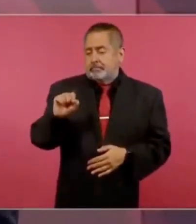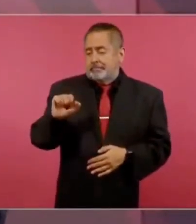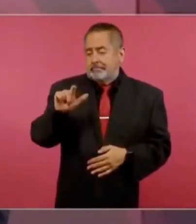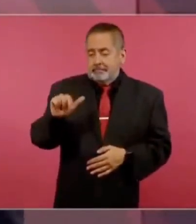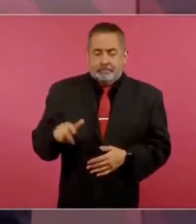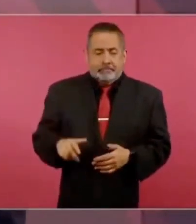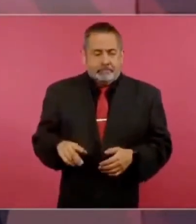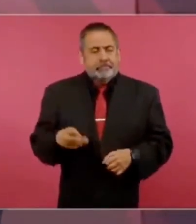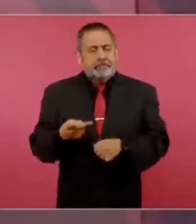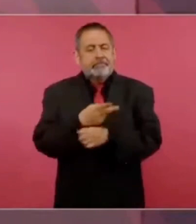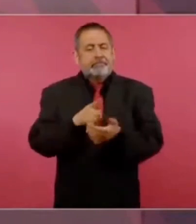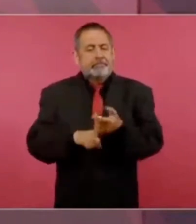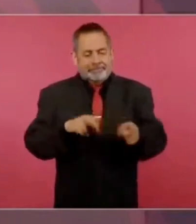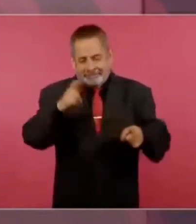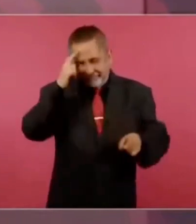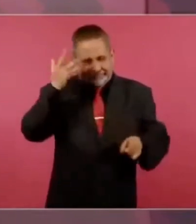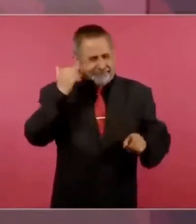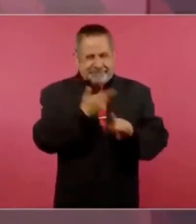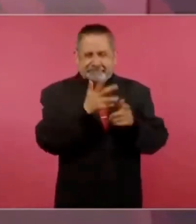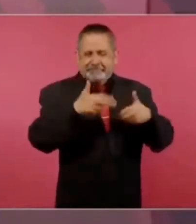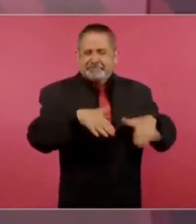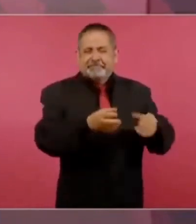¿Qué pasó cuando dejaron libre